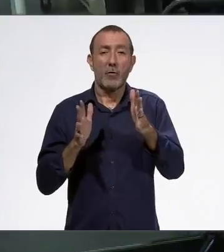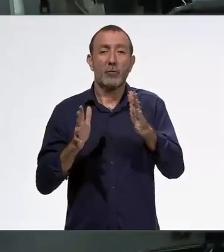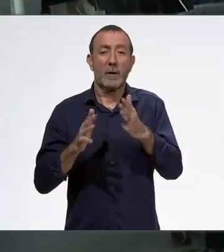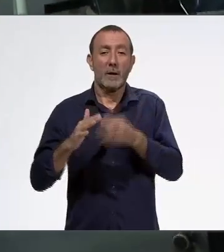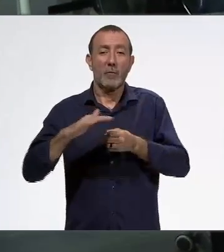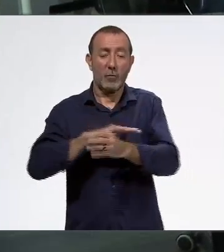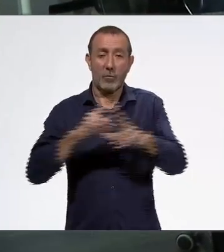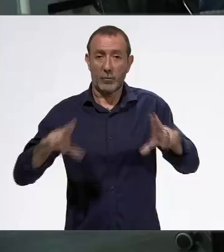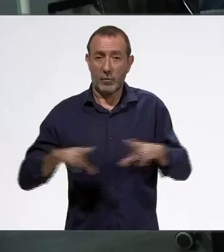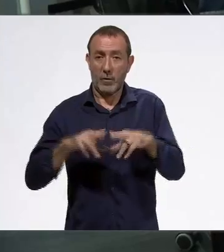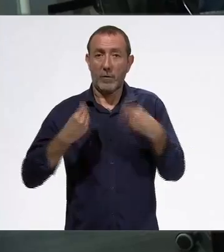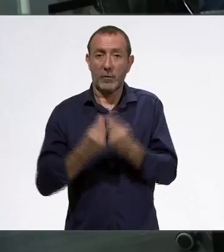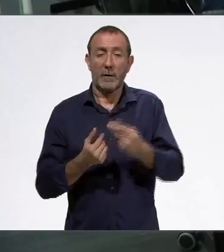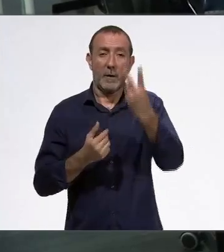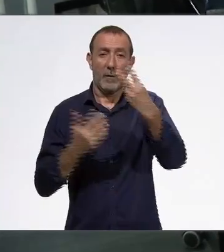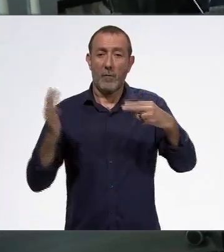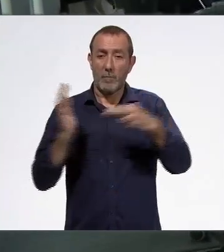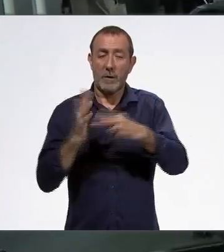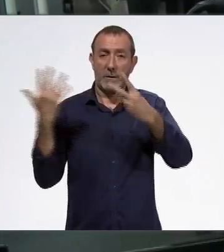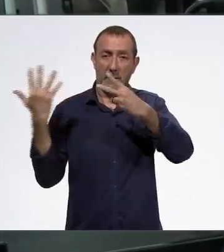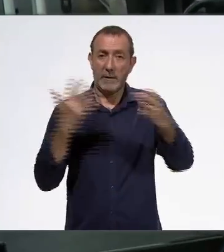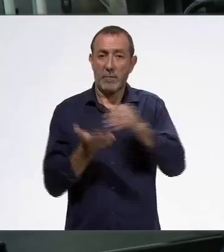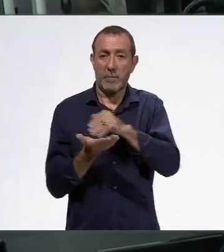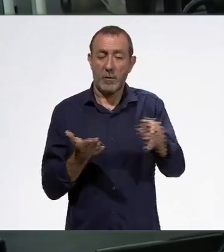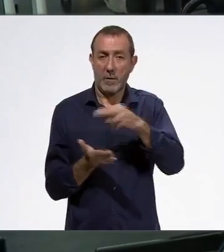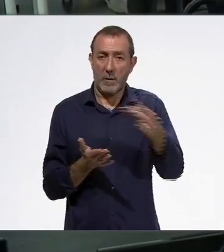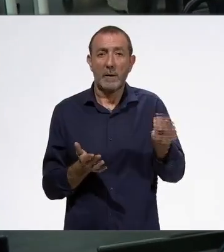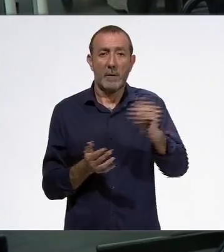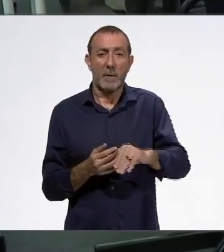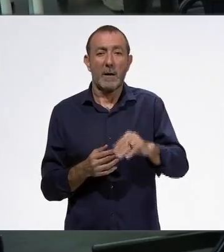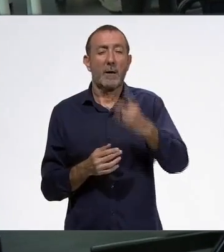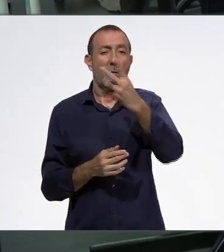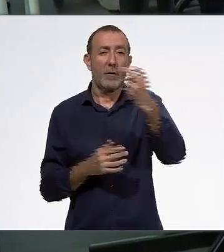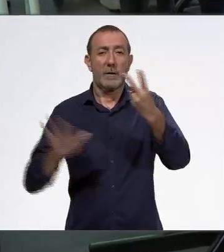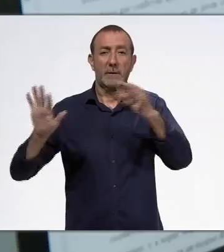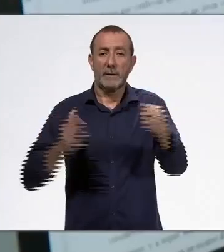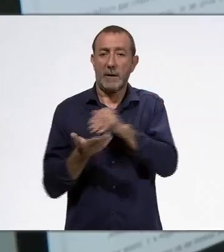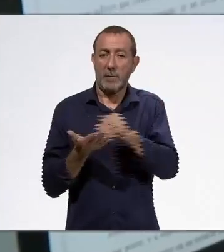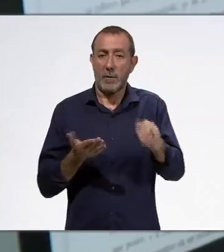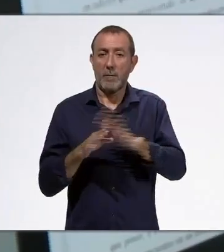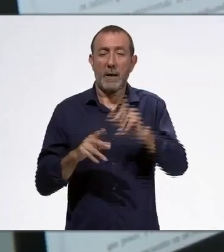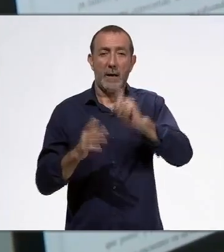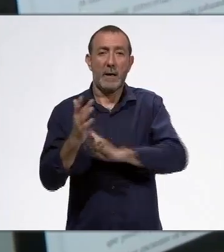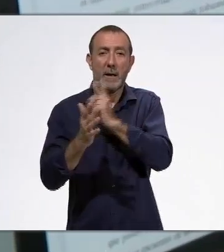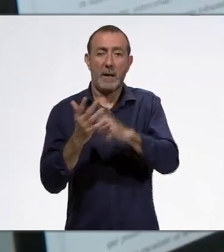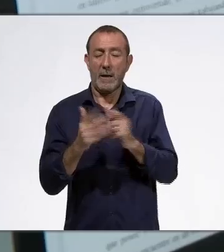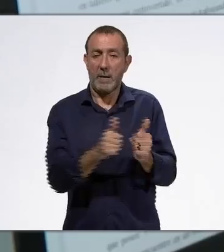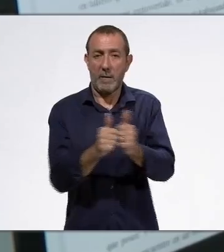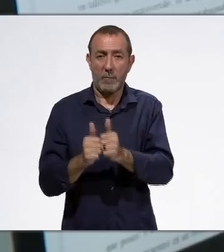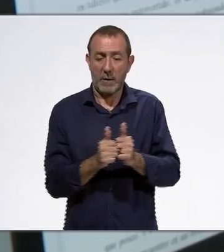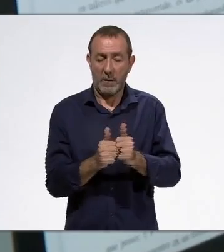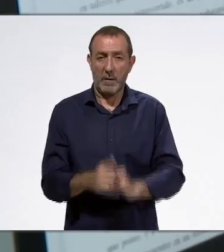inclusión social hasta alcanzar los 2.700 millones de euros así como un crecimiento de 270 millones para la dependencia